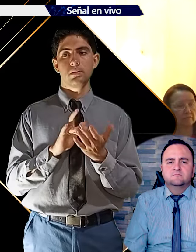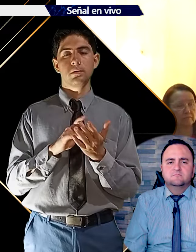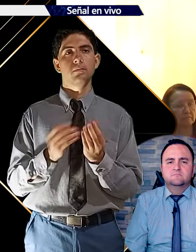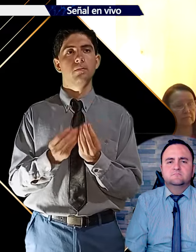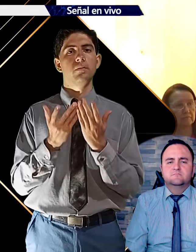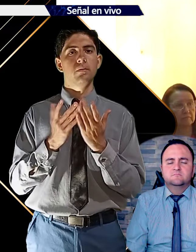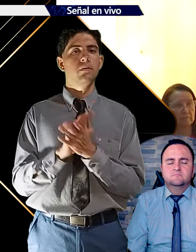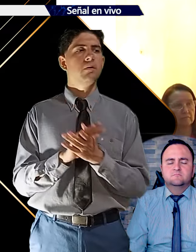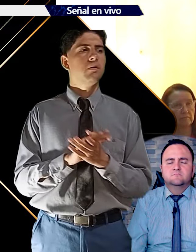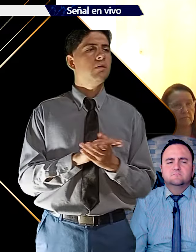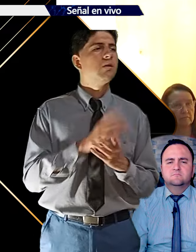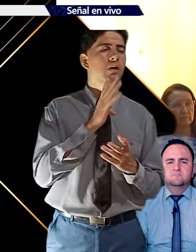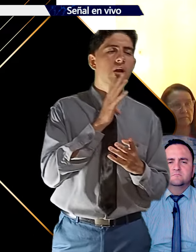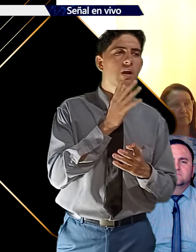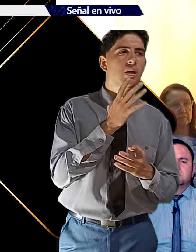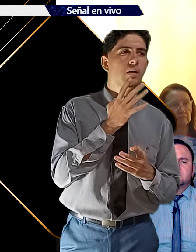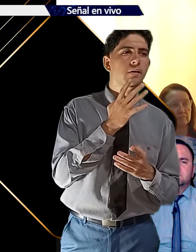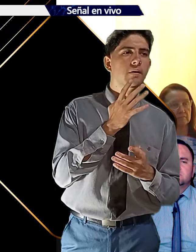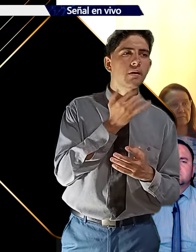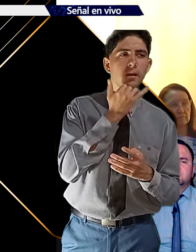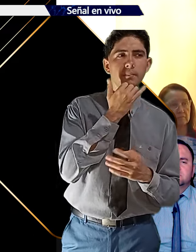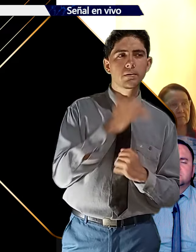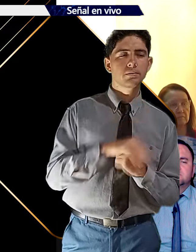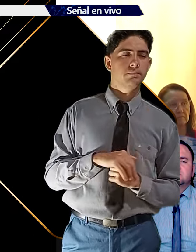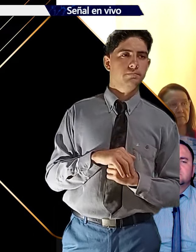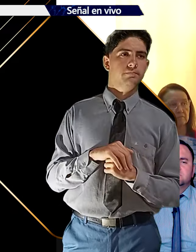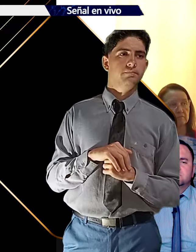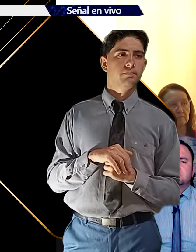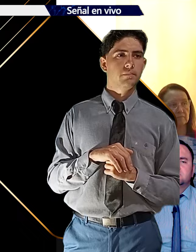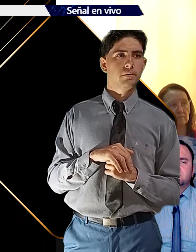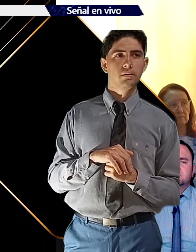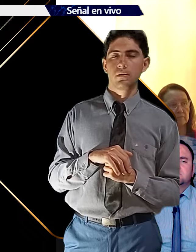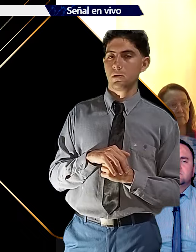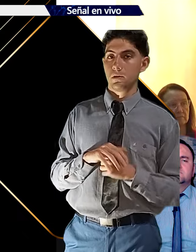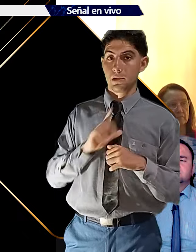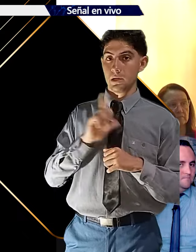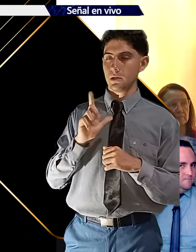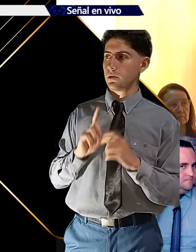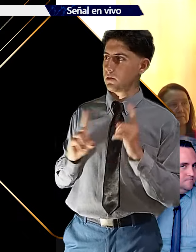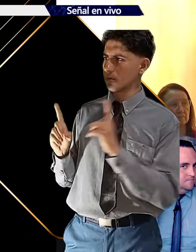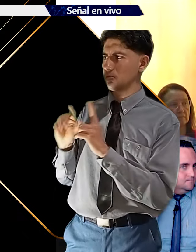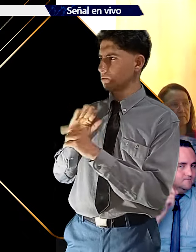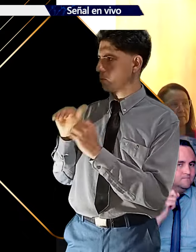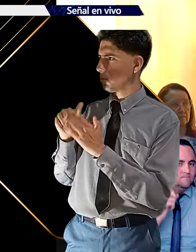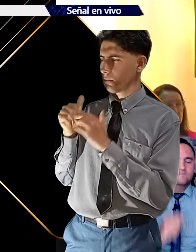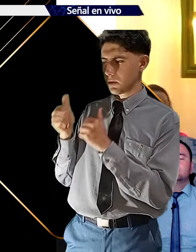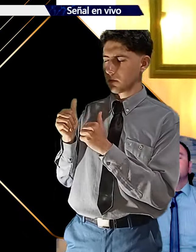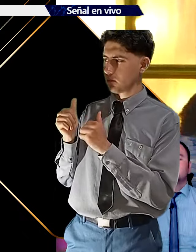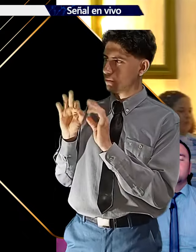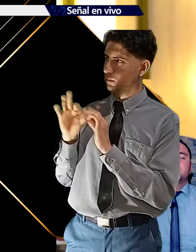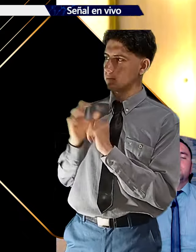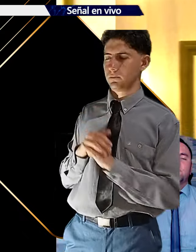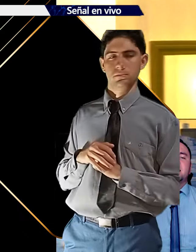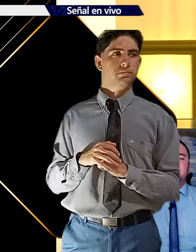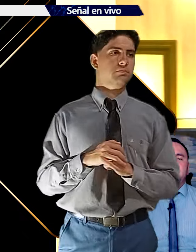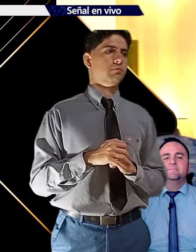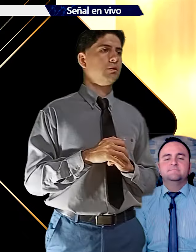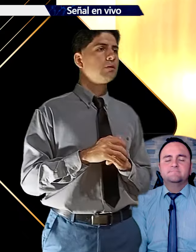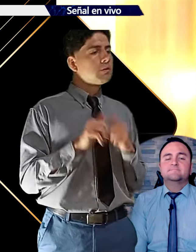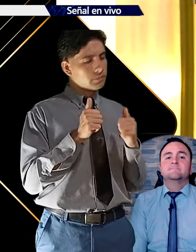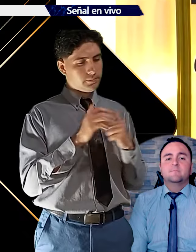hermana, normal, ella estuvo, el muchacho también, participaron, no, todo normal, la pasó. Le dije, bueno, gracias, gracias. Pero cuando yo me subo al carro después del culto, yo le